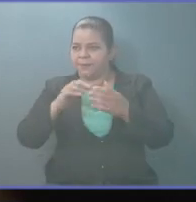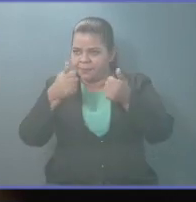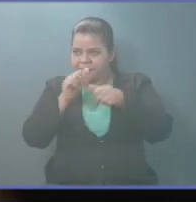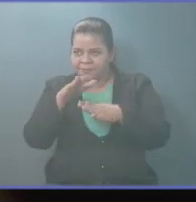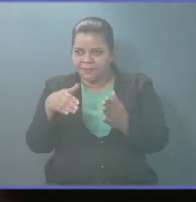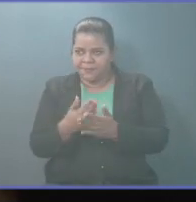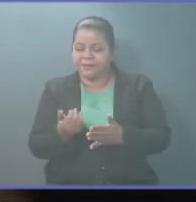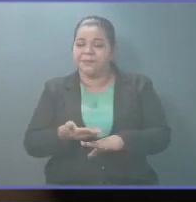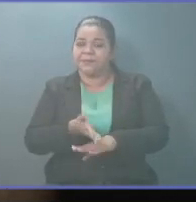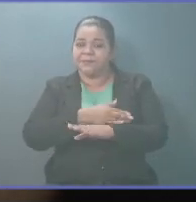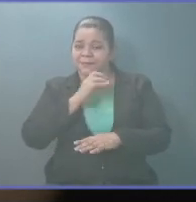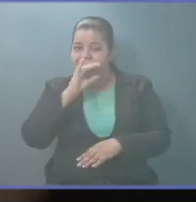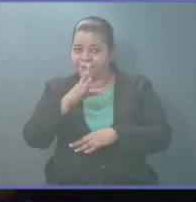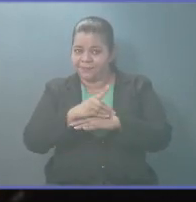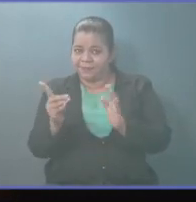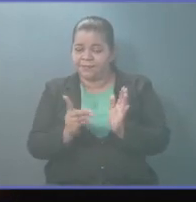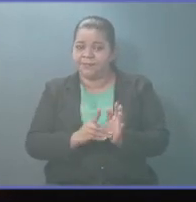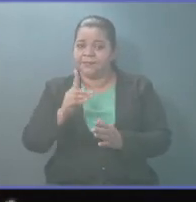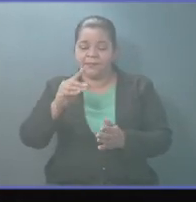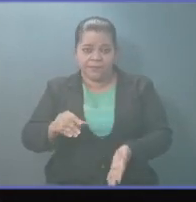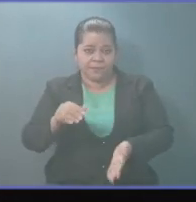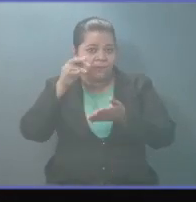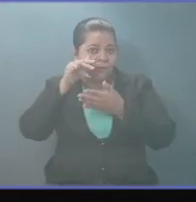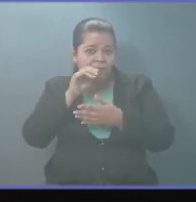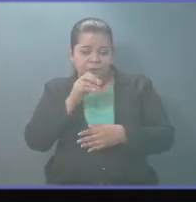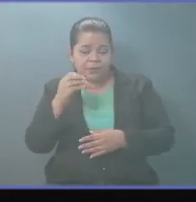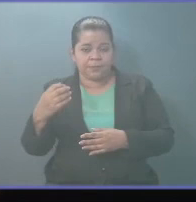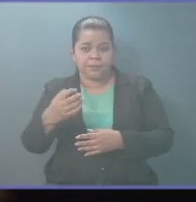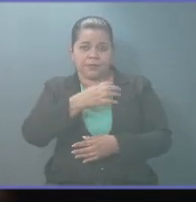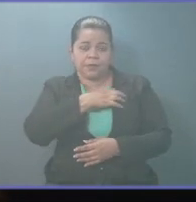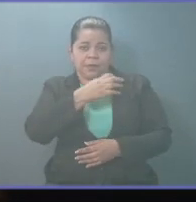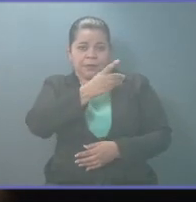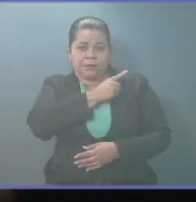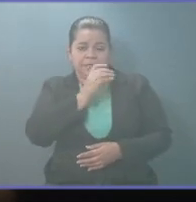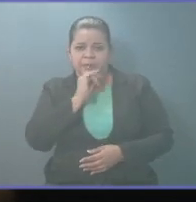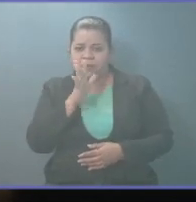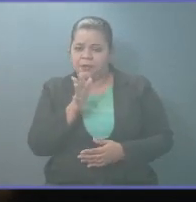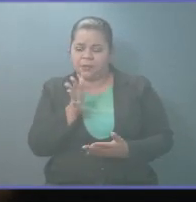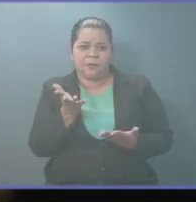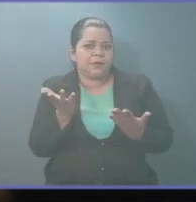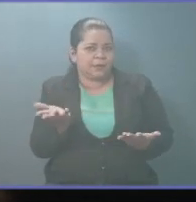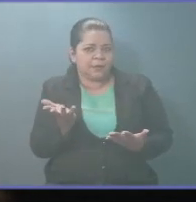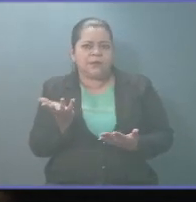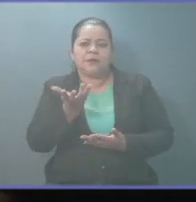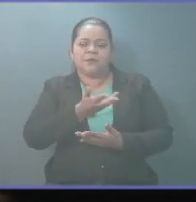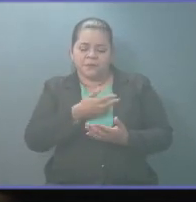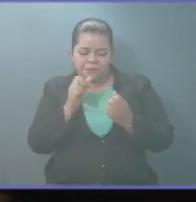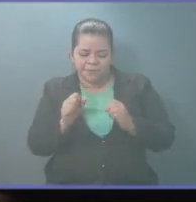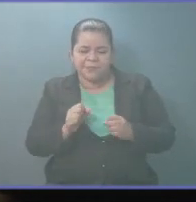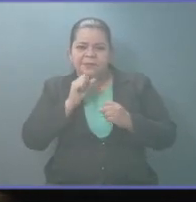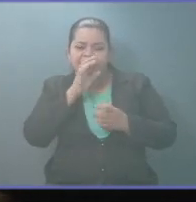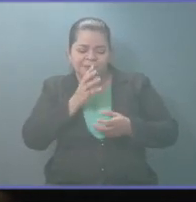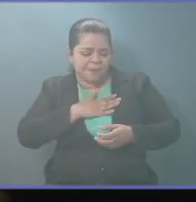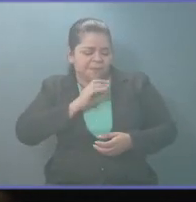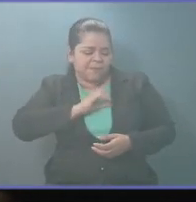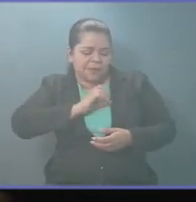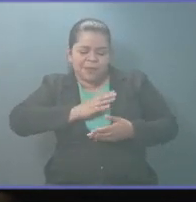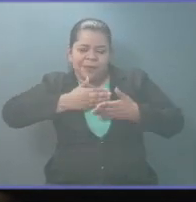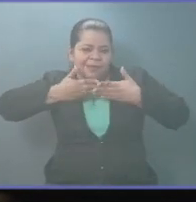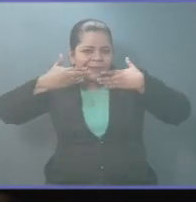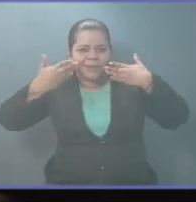solo son 5 meses de espera. Y yo tengo fe que en 5 meses de espera el país se va a levantar